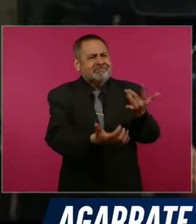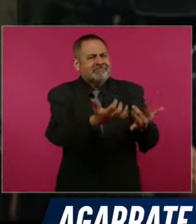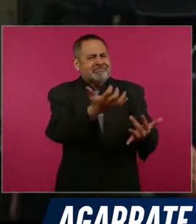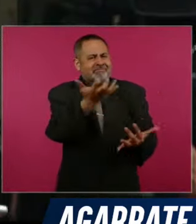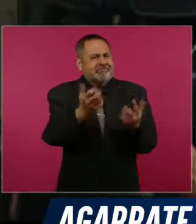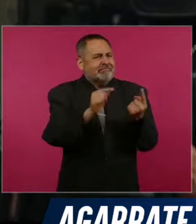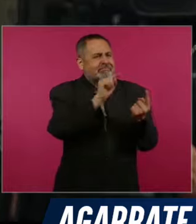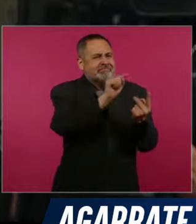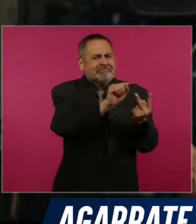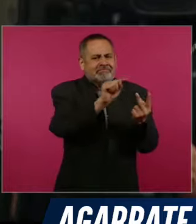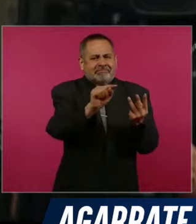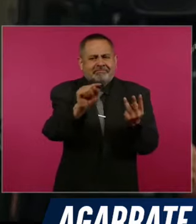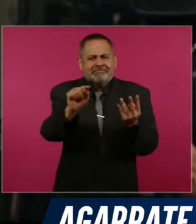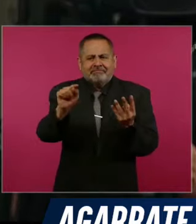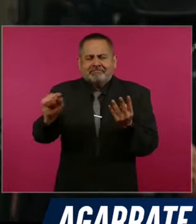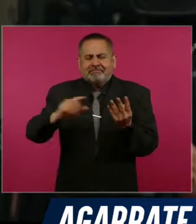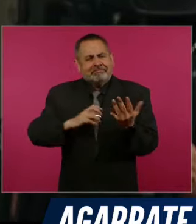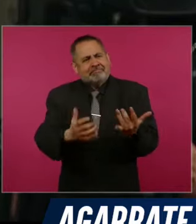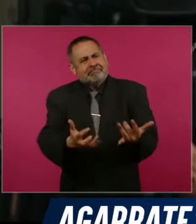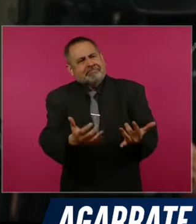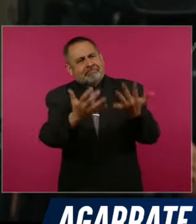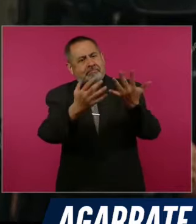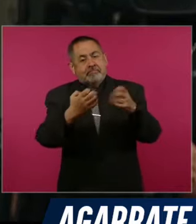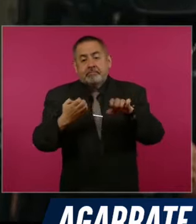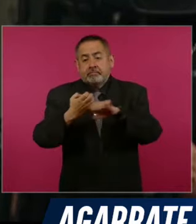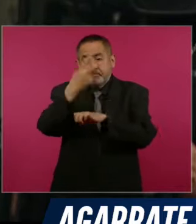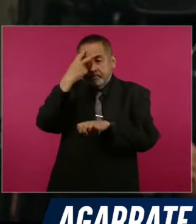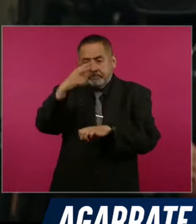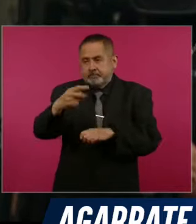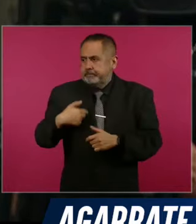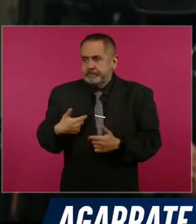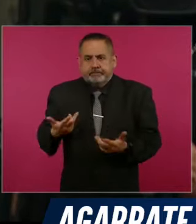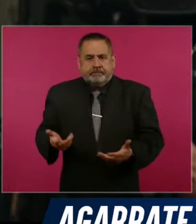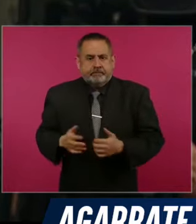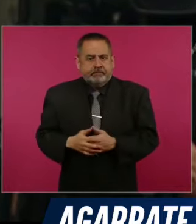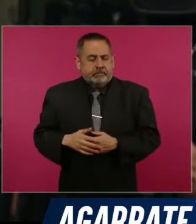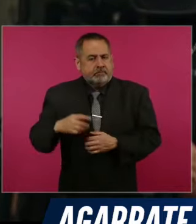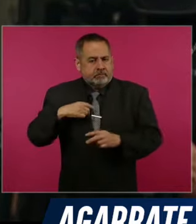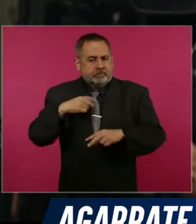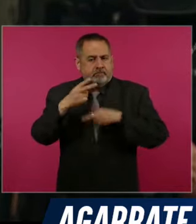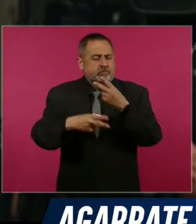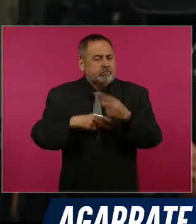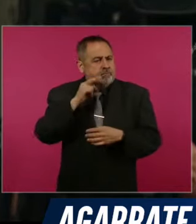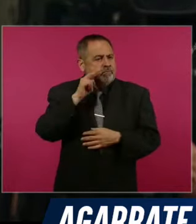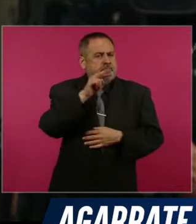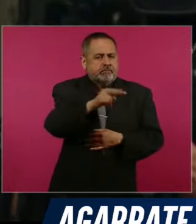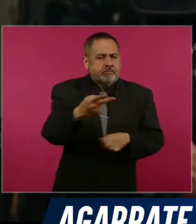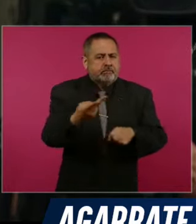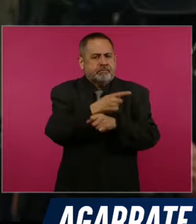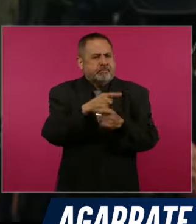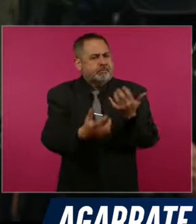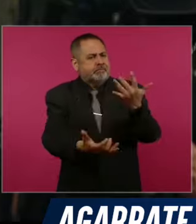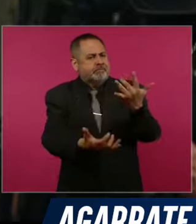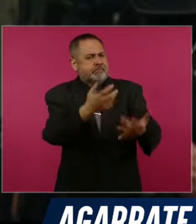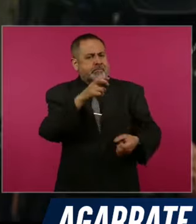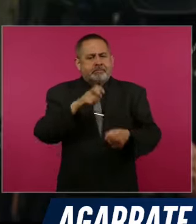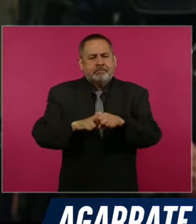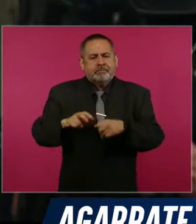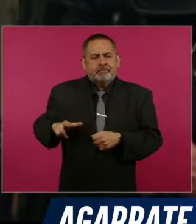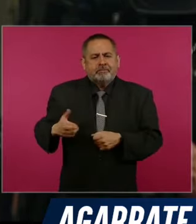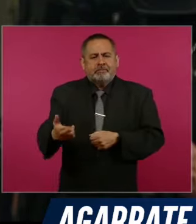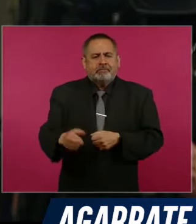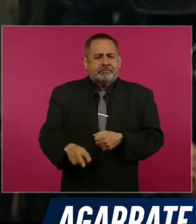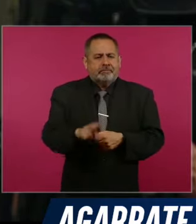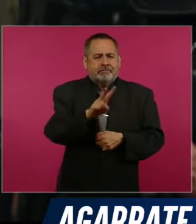que se están dando en diversas zonas particularmente en el Estado de México nosotros fuimos a darle cobertura al incendio de Valle de Bravo